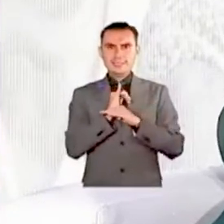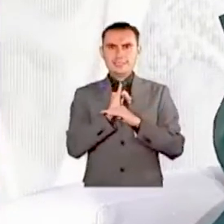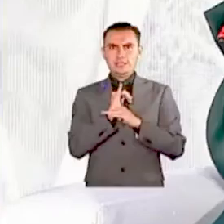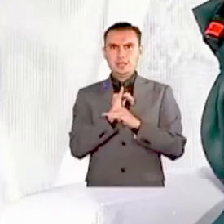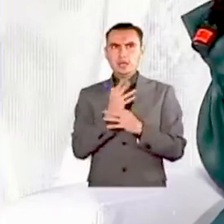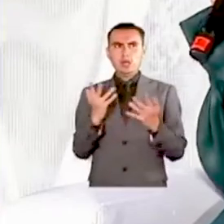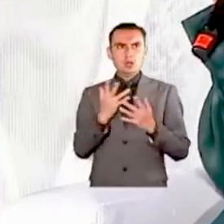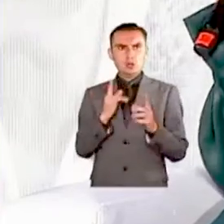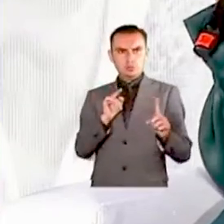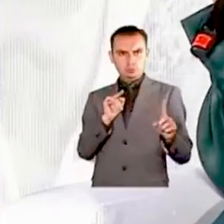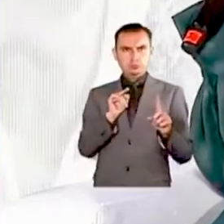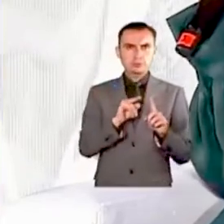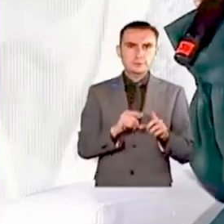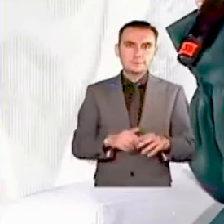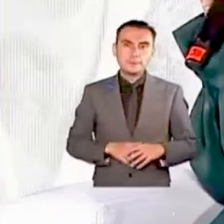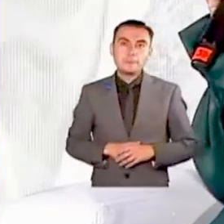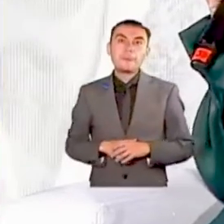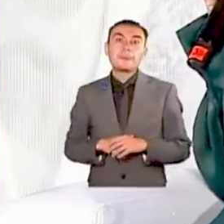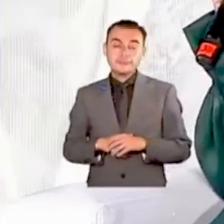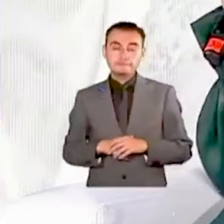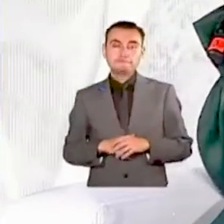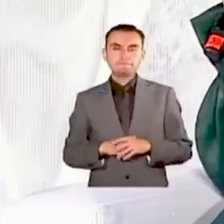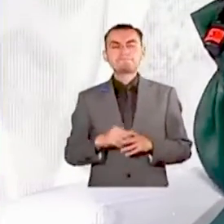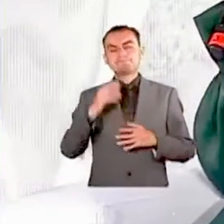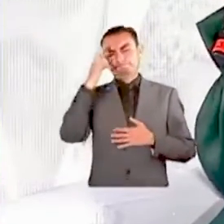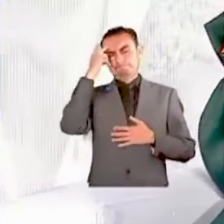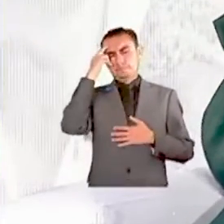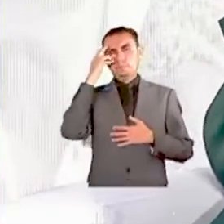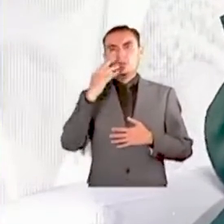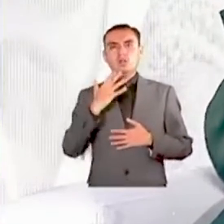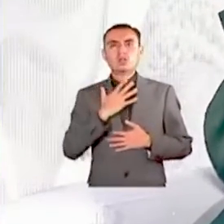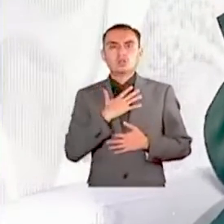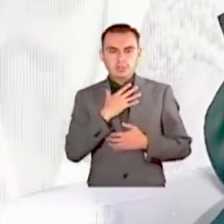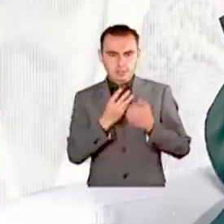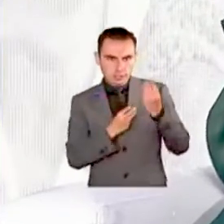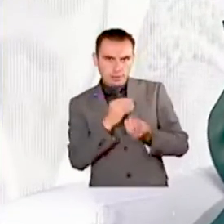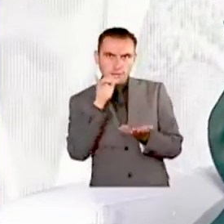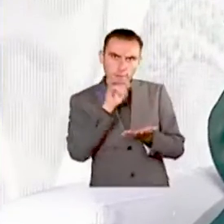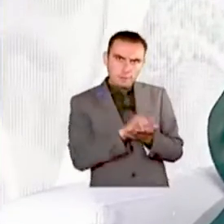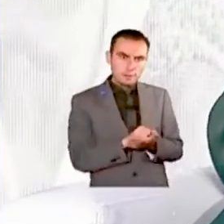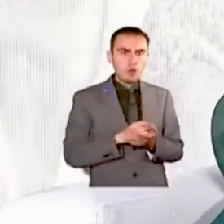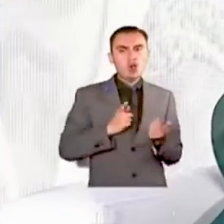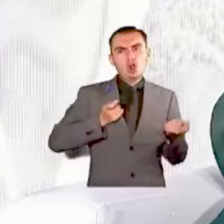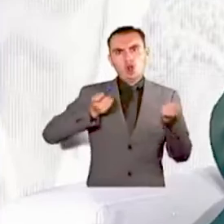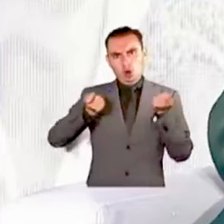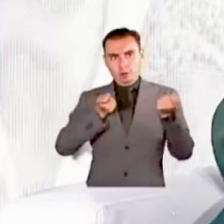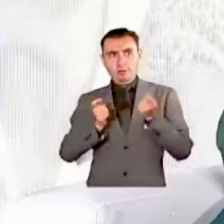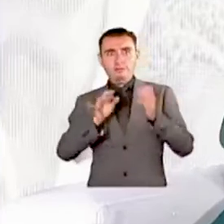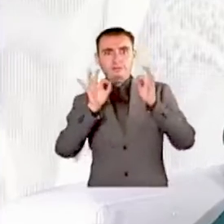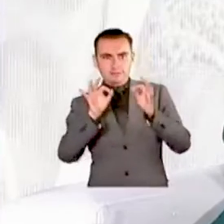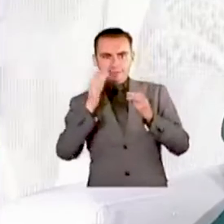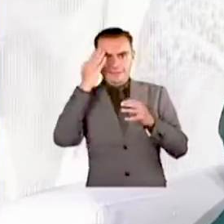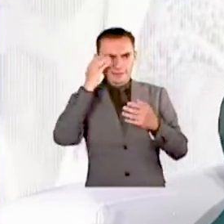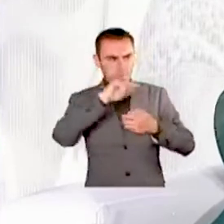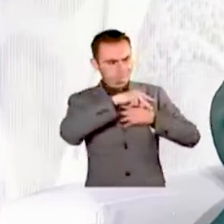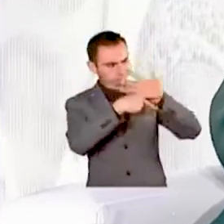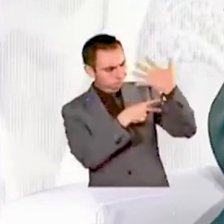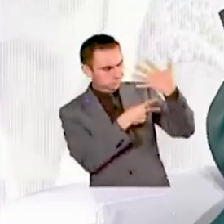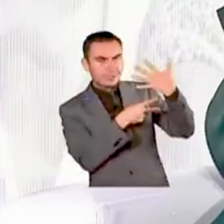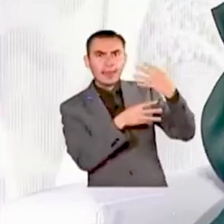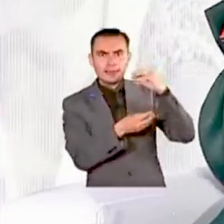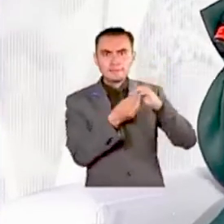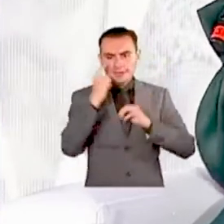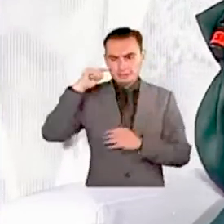la Procuraduría 2024. Por supuesto, con fundamento en el modelo de buena gobernanza, con sus 7 líneas de acción y